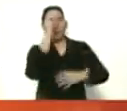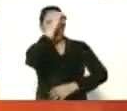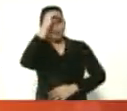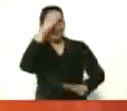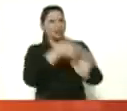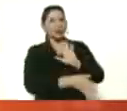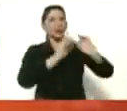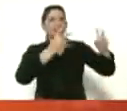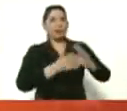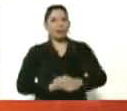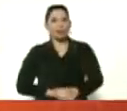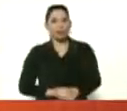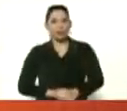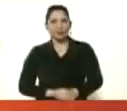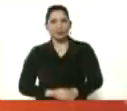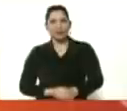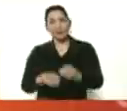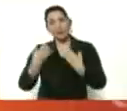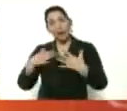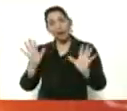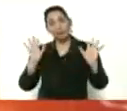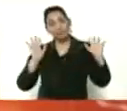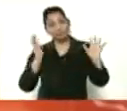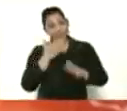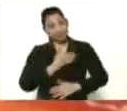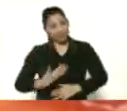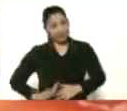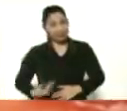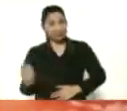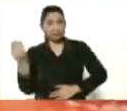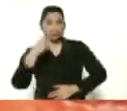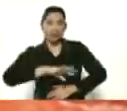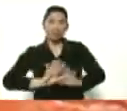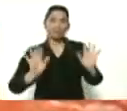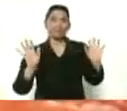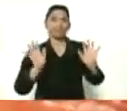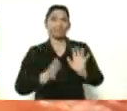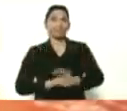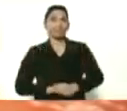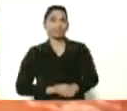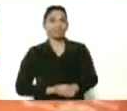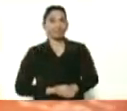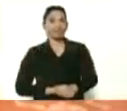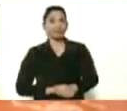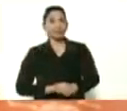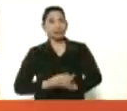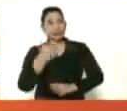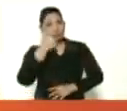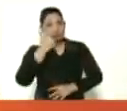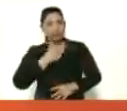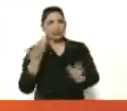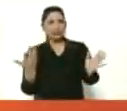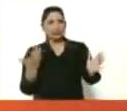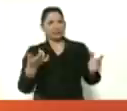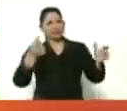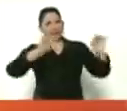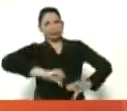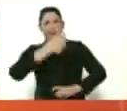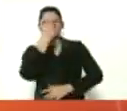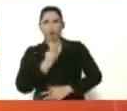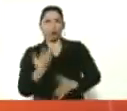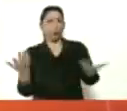tema? Bueno, presidente, eso es más de la de esa actitud ruin de